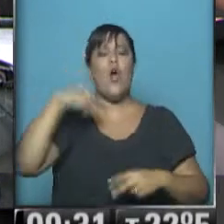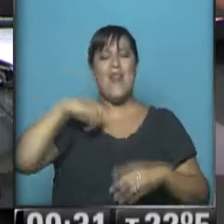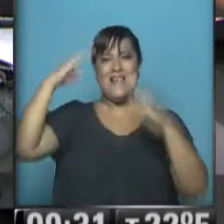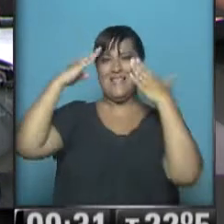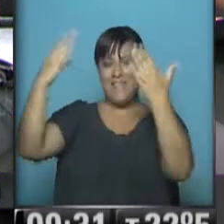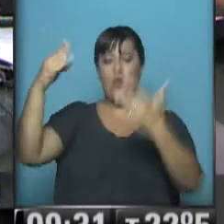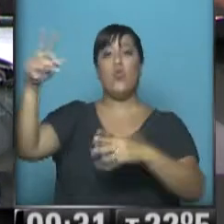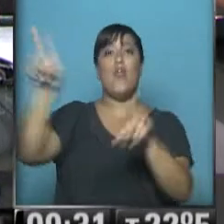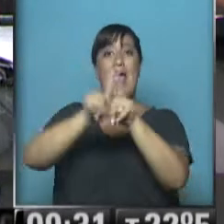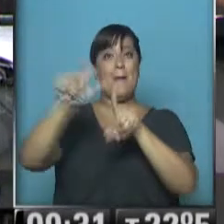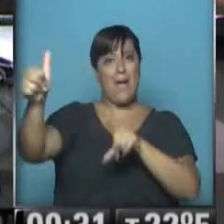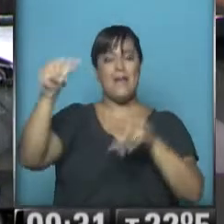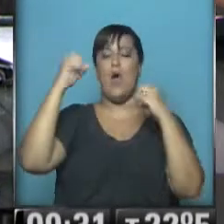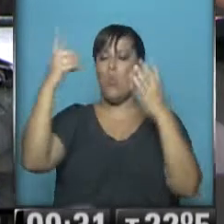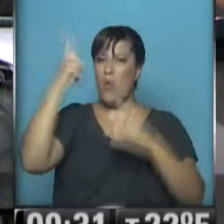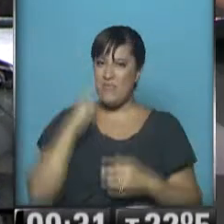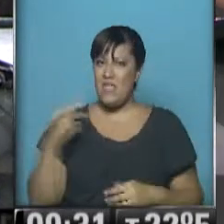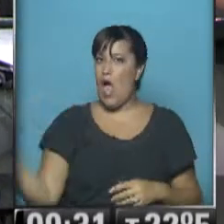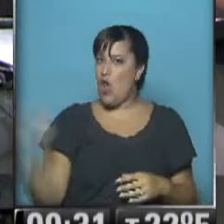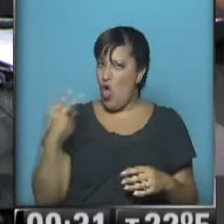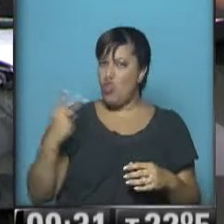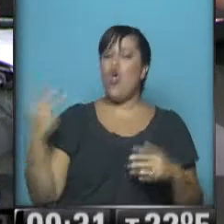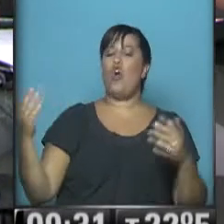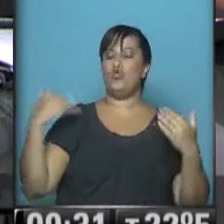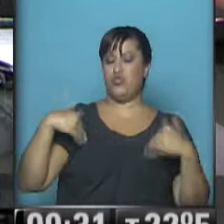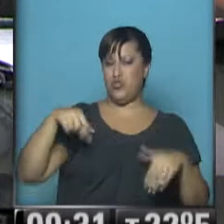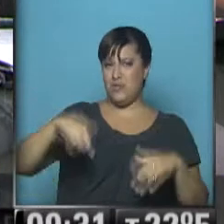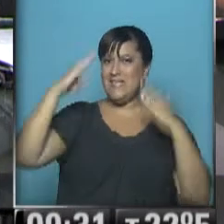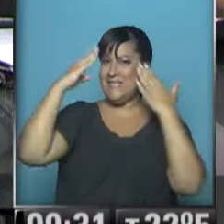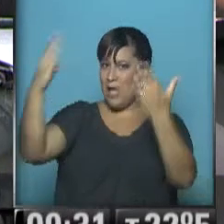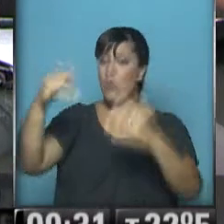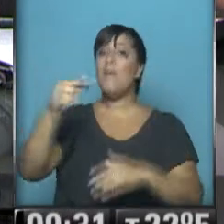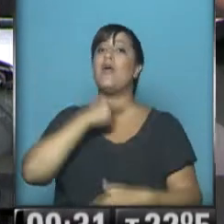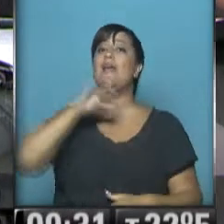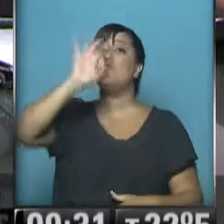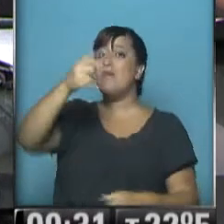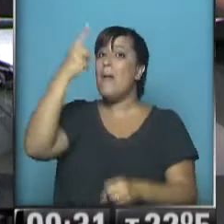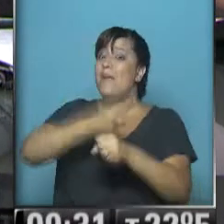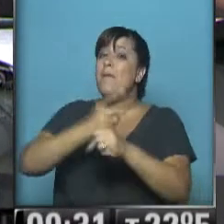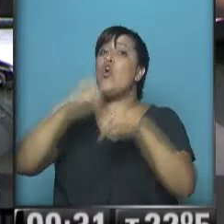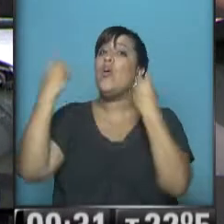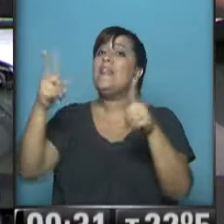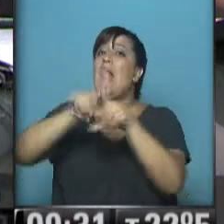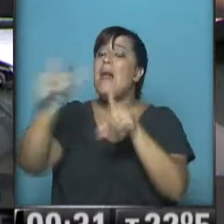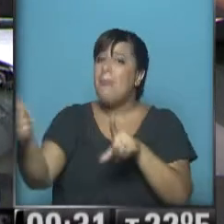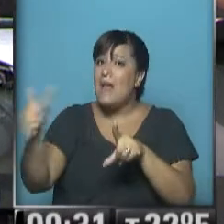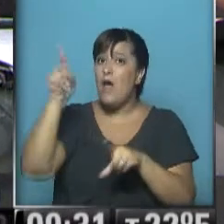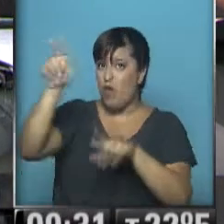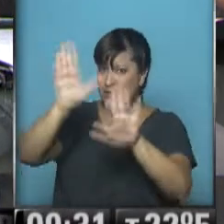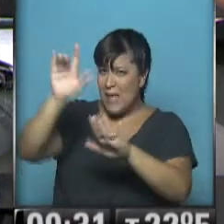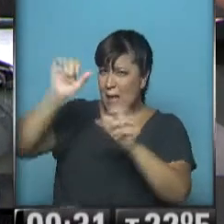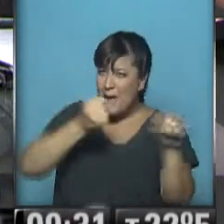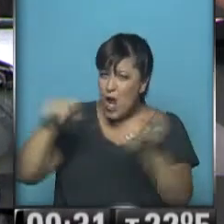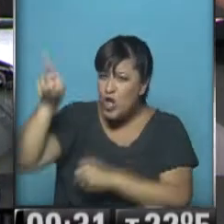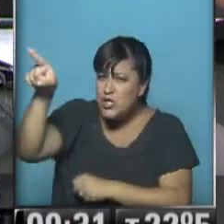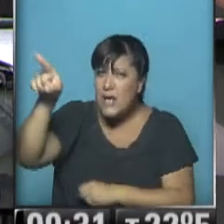Agustina Chalela. Agustina, buen día. Silvia Fernández y Alejandro Puertas desde la Televisión Pública te saludamos. Queremos saber primero cómo está tu hermana. ¿Vos estás en Bariloche en este momento? Hola, ¿qué